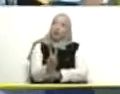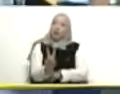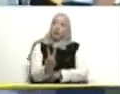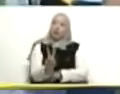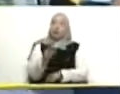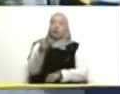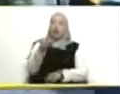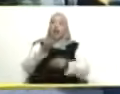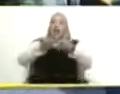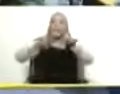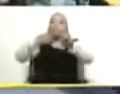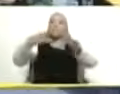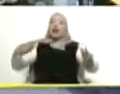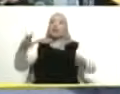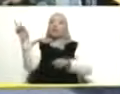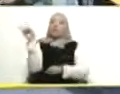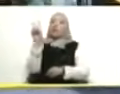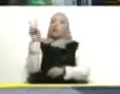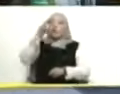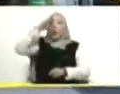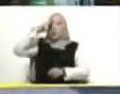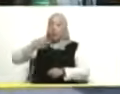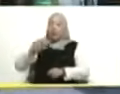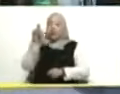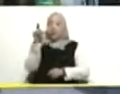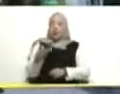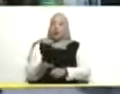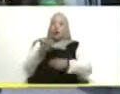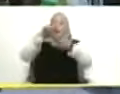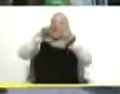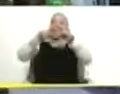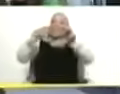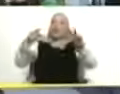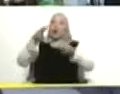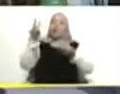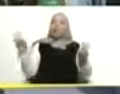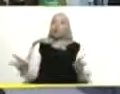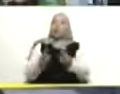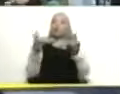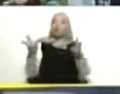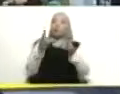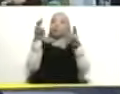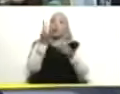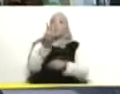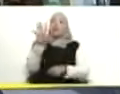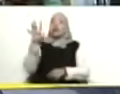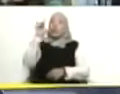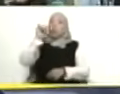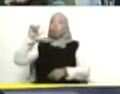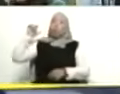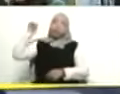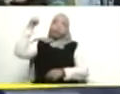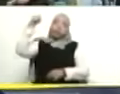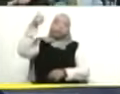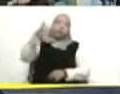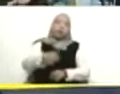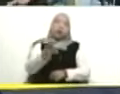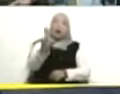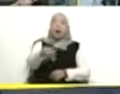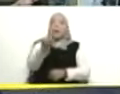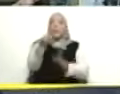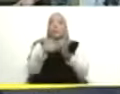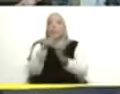de la paz y en Venezuela va a triunfar la paz. No han podido en 25 años, no podrán en 1000